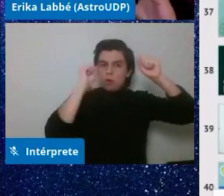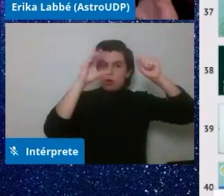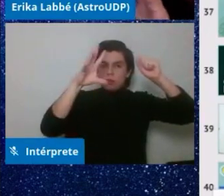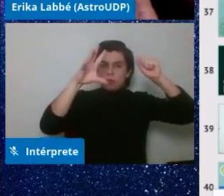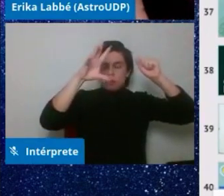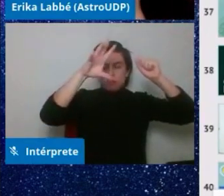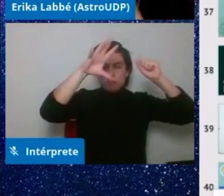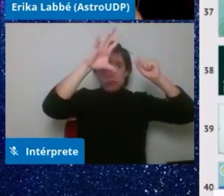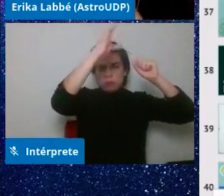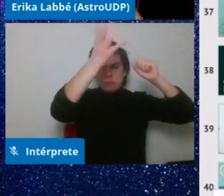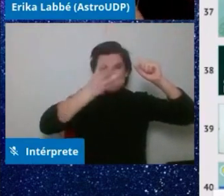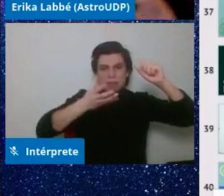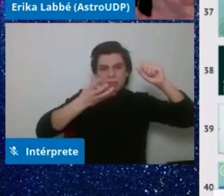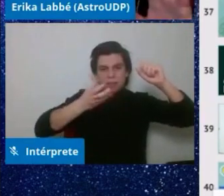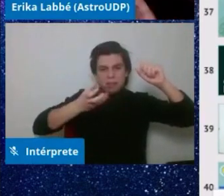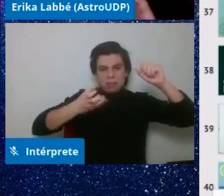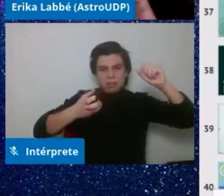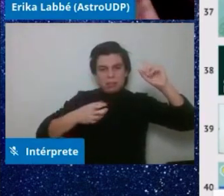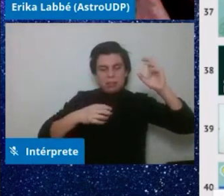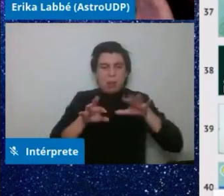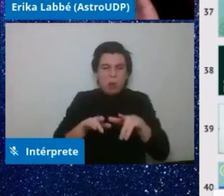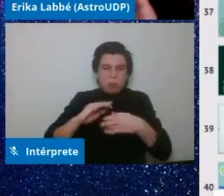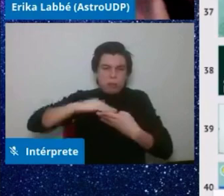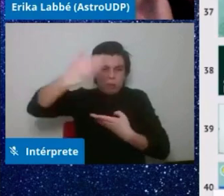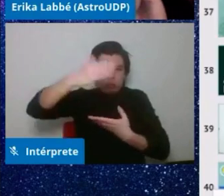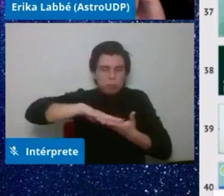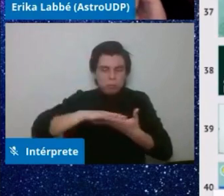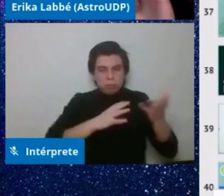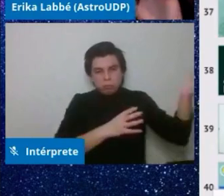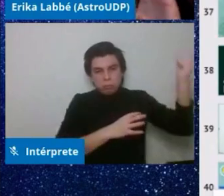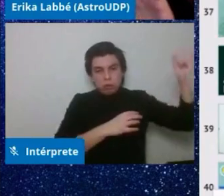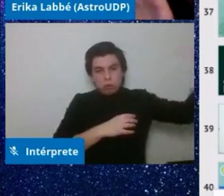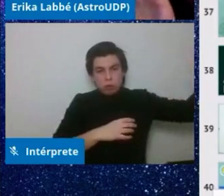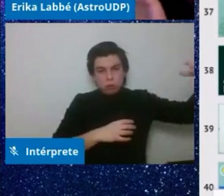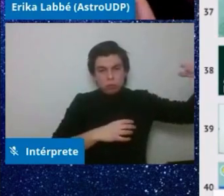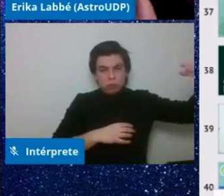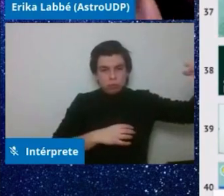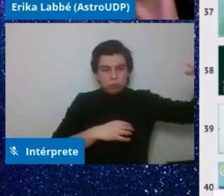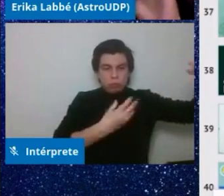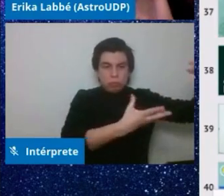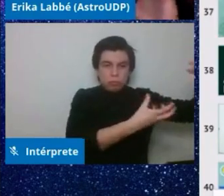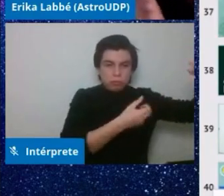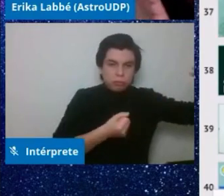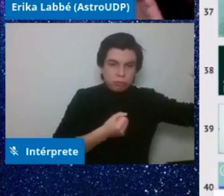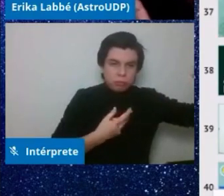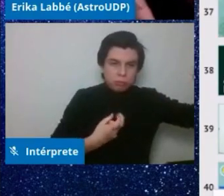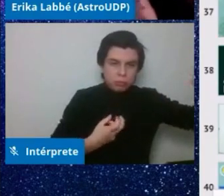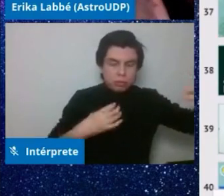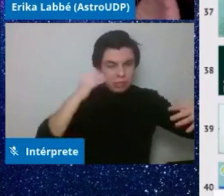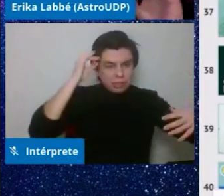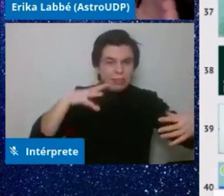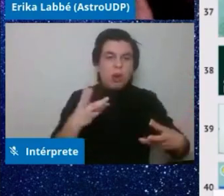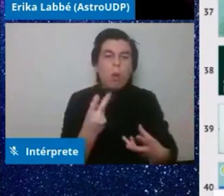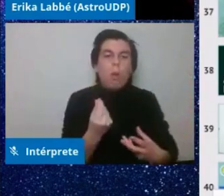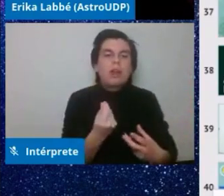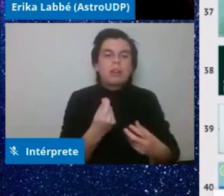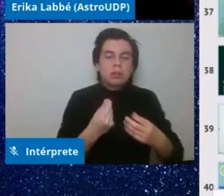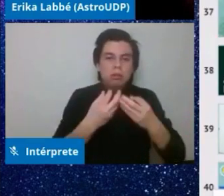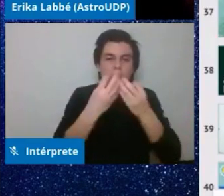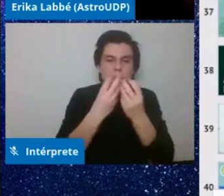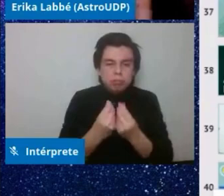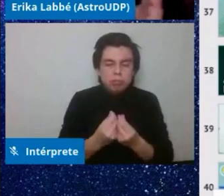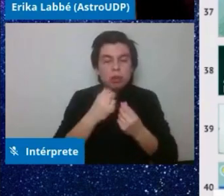que son componentes computacionales, que al recibir la luz le diera, supiera cuánta luz le estaba llegando, y eso